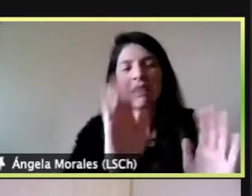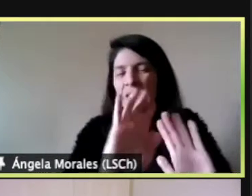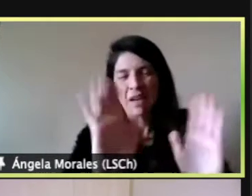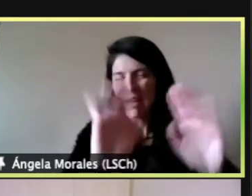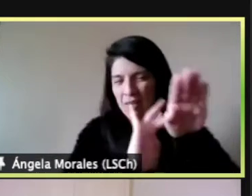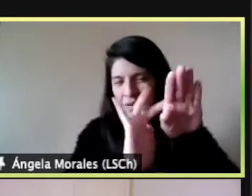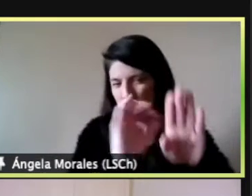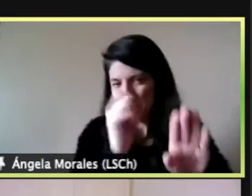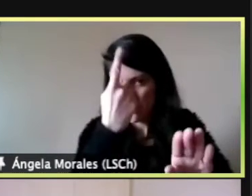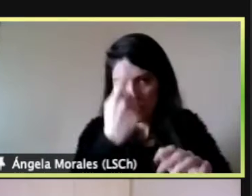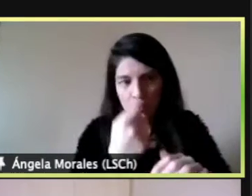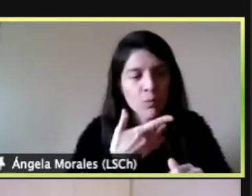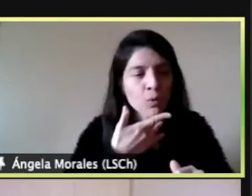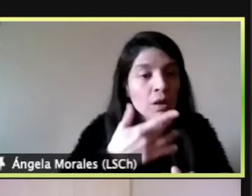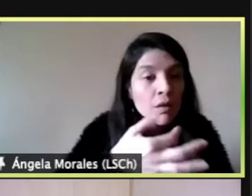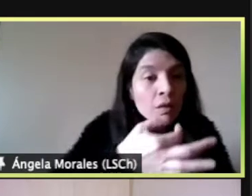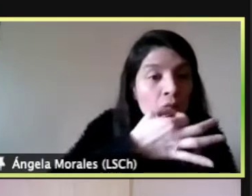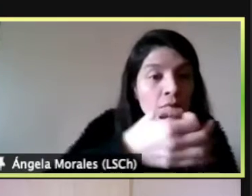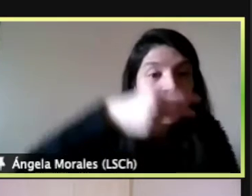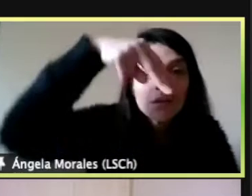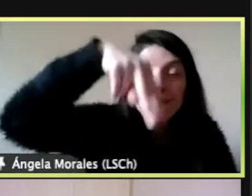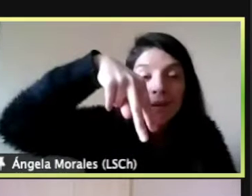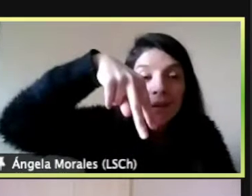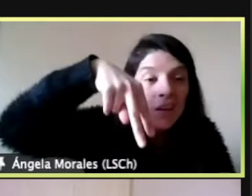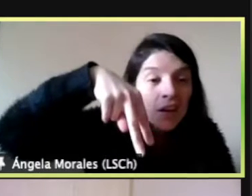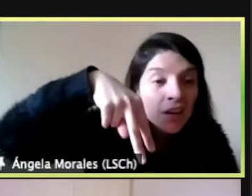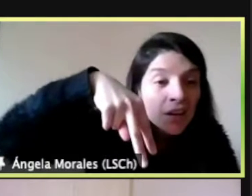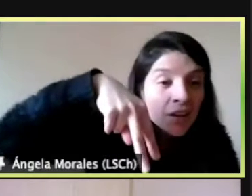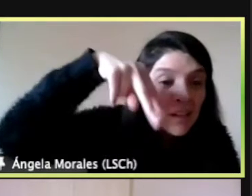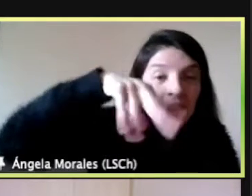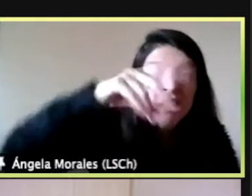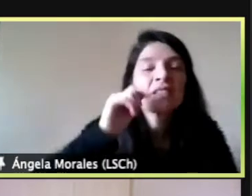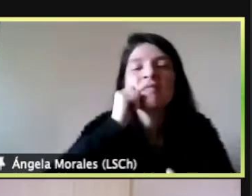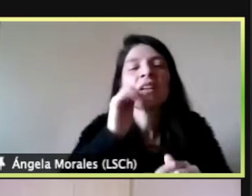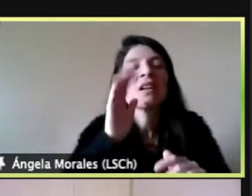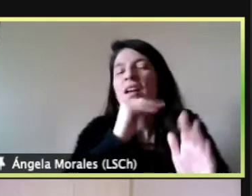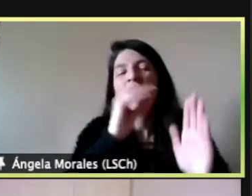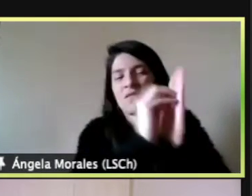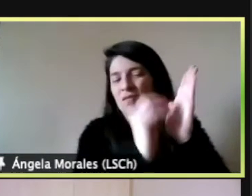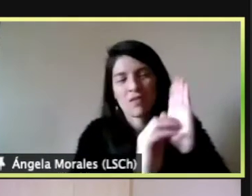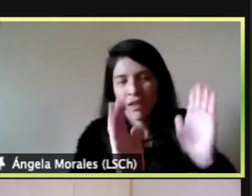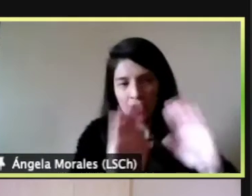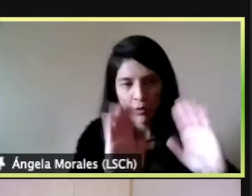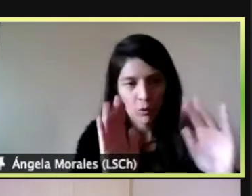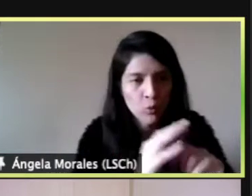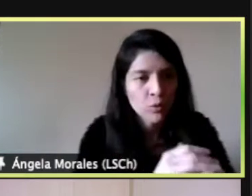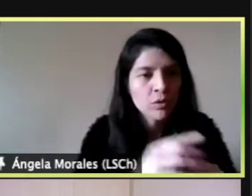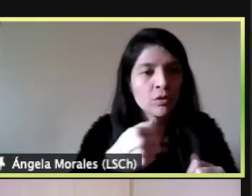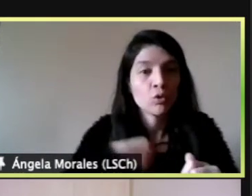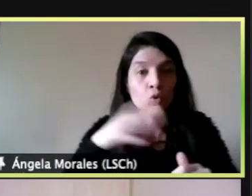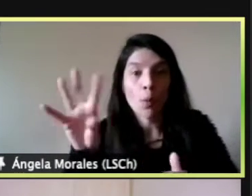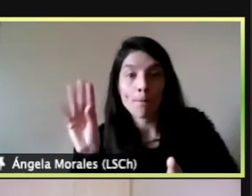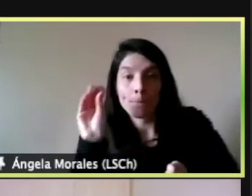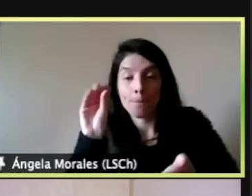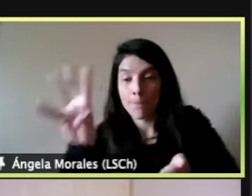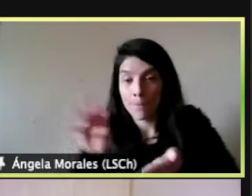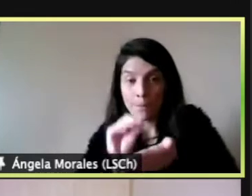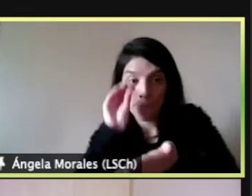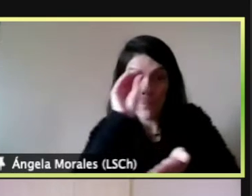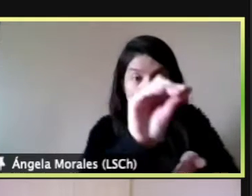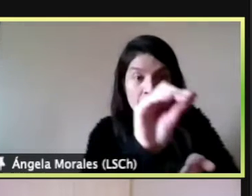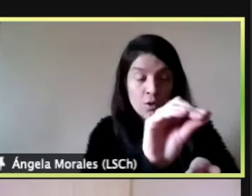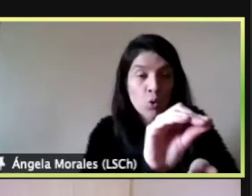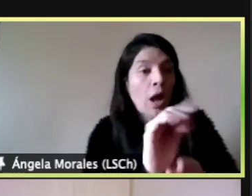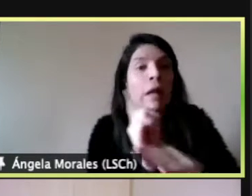hay información, hay un error. Y si yo le pego acá el valor, me recupera la información de inmediato.